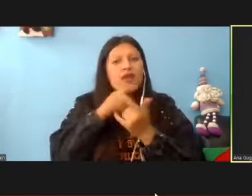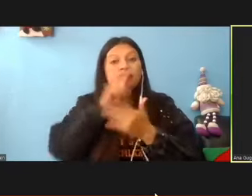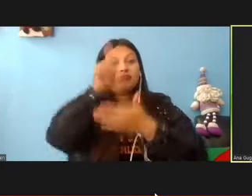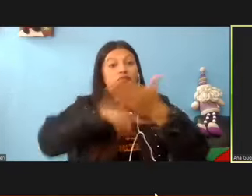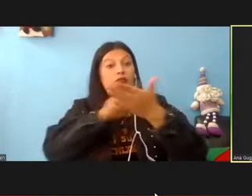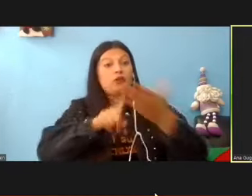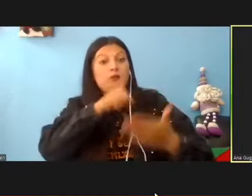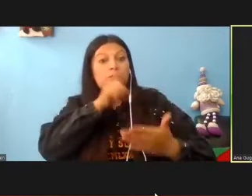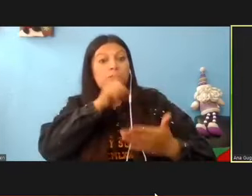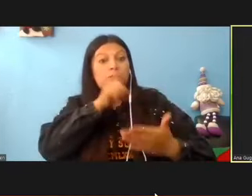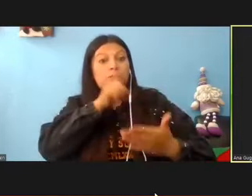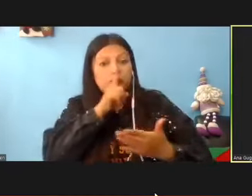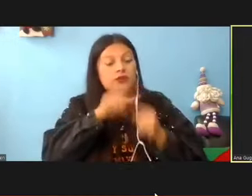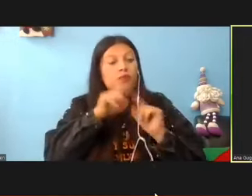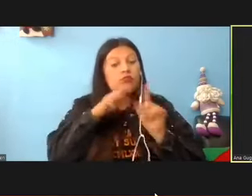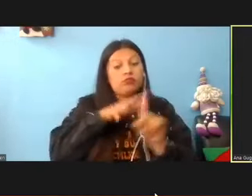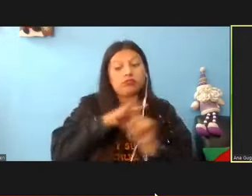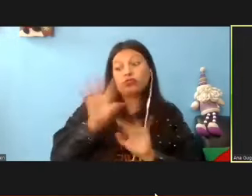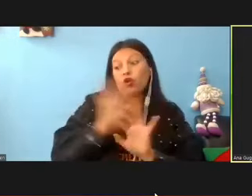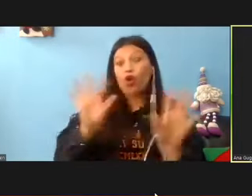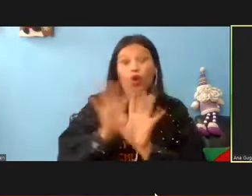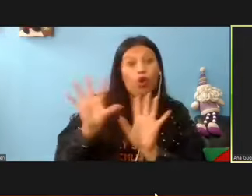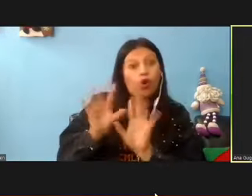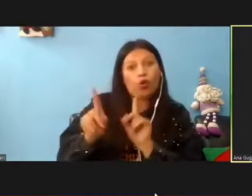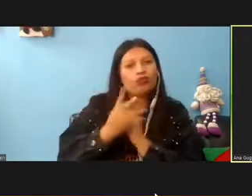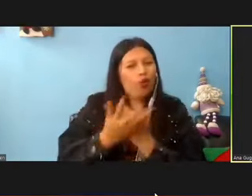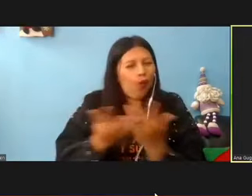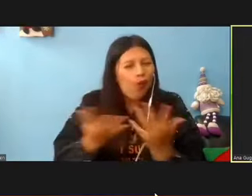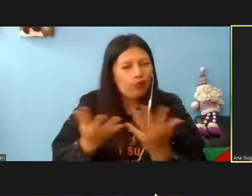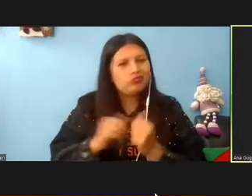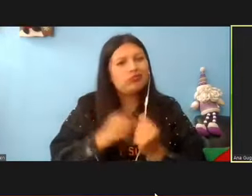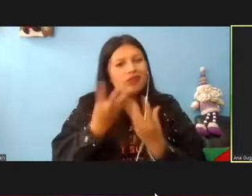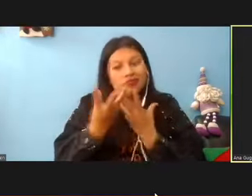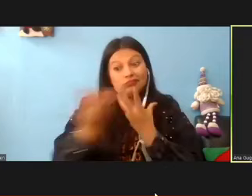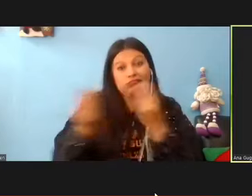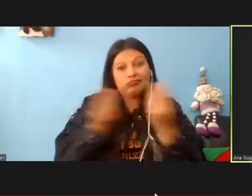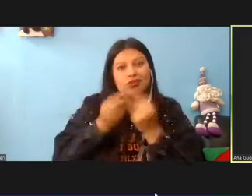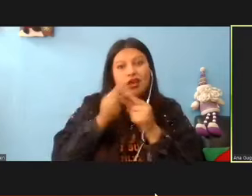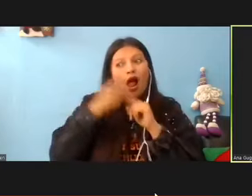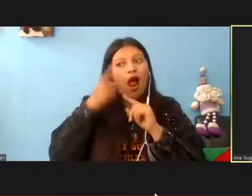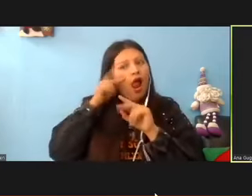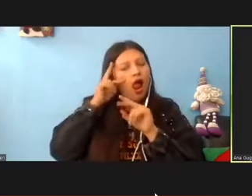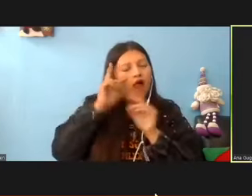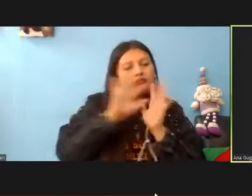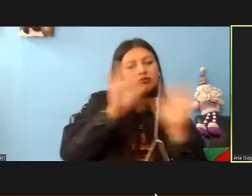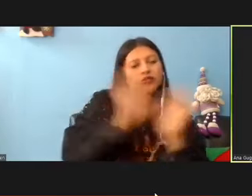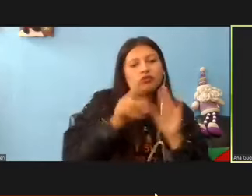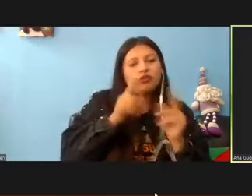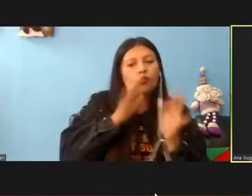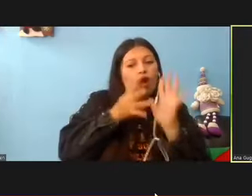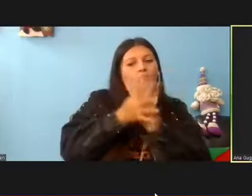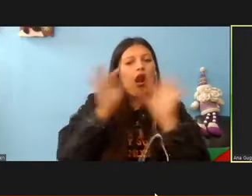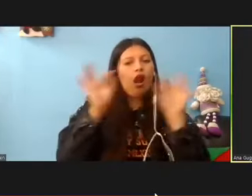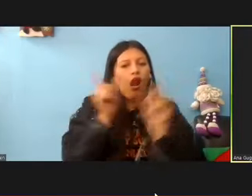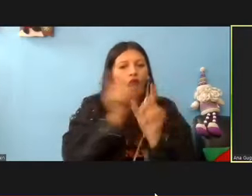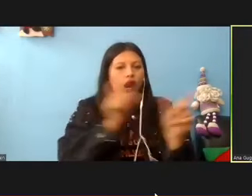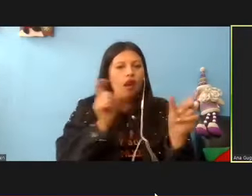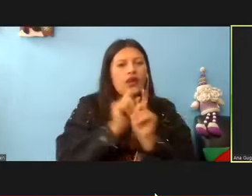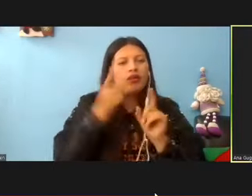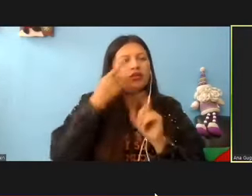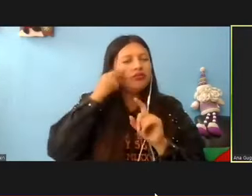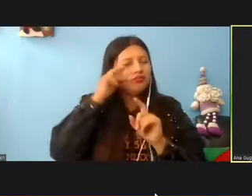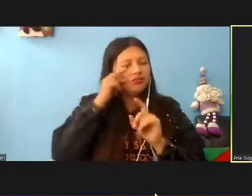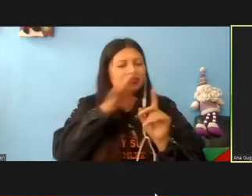de negacionismo y de inhibición de ciertos relatos, de ciertos testimonios, de ciertas actrices